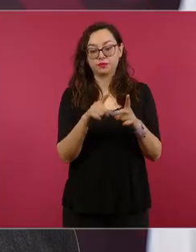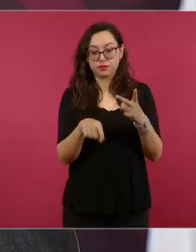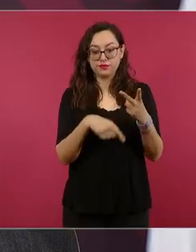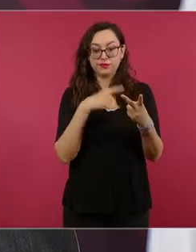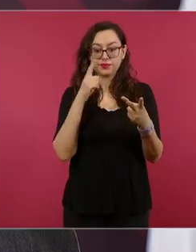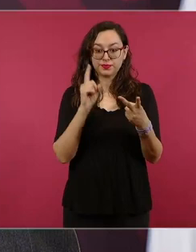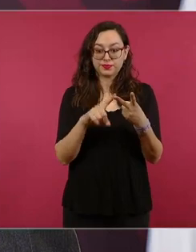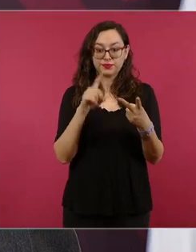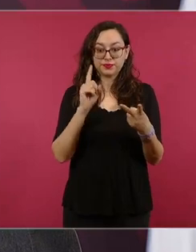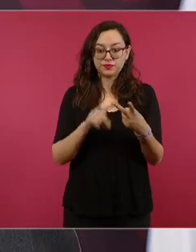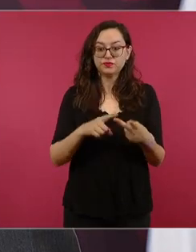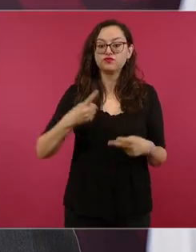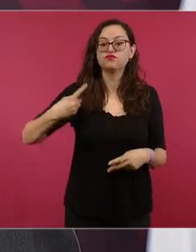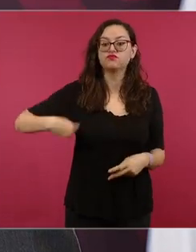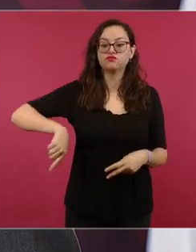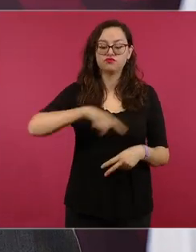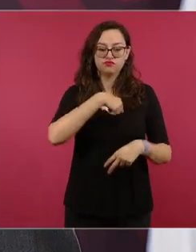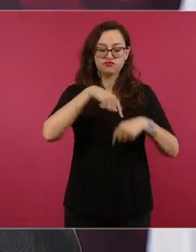la perseverancia.